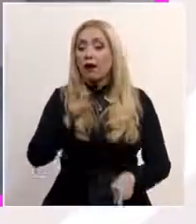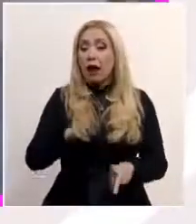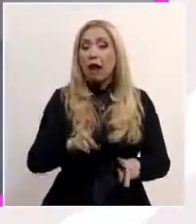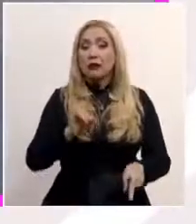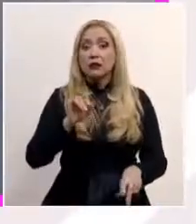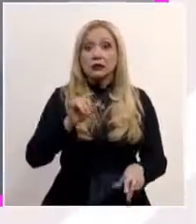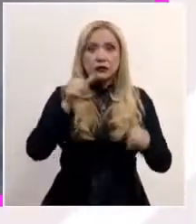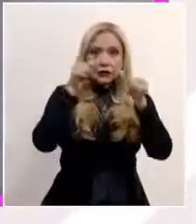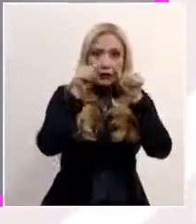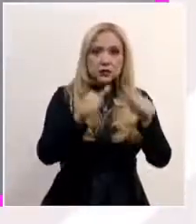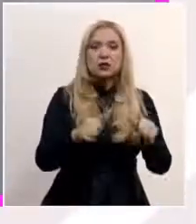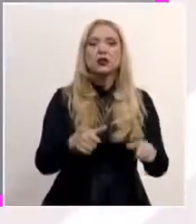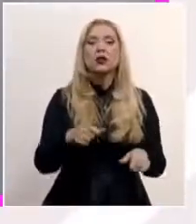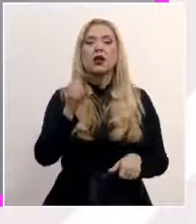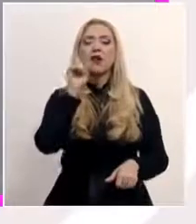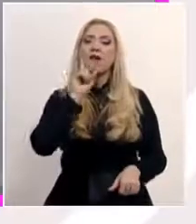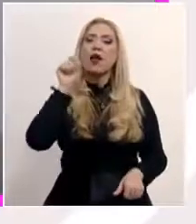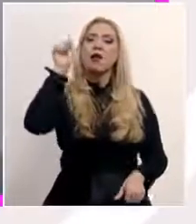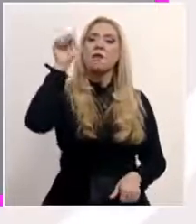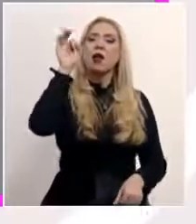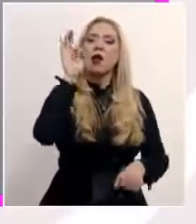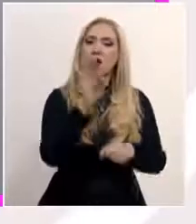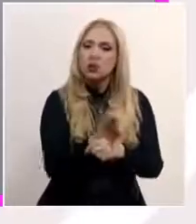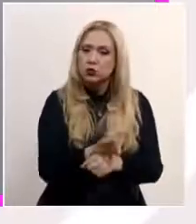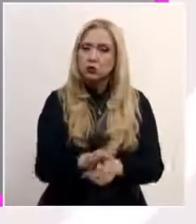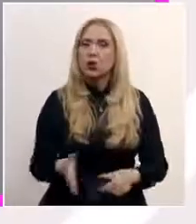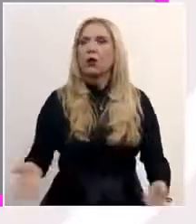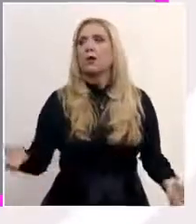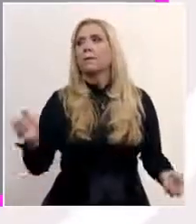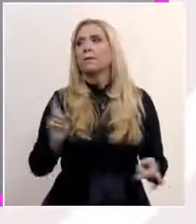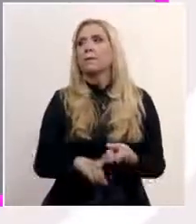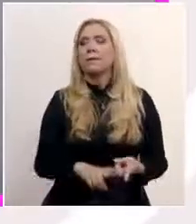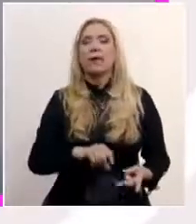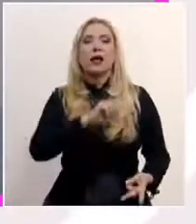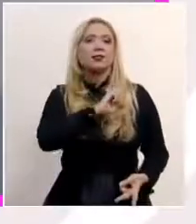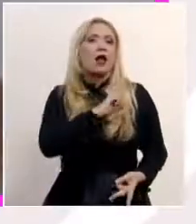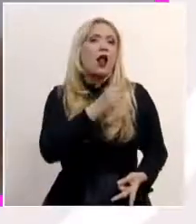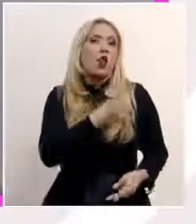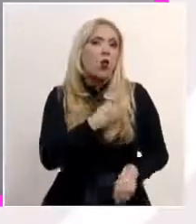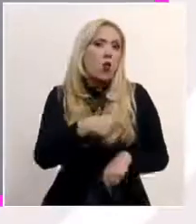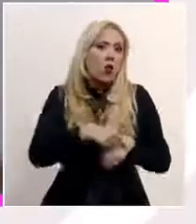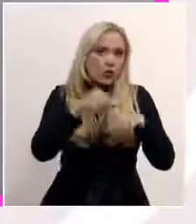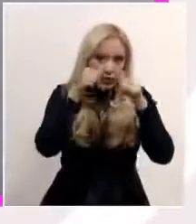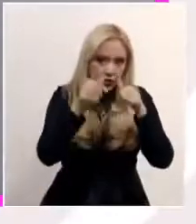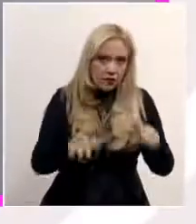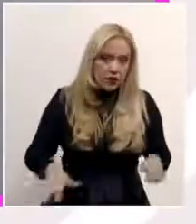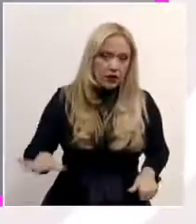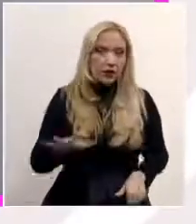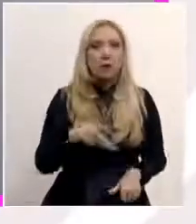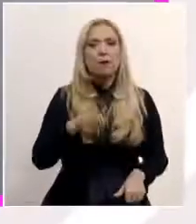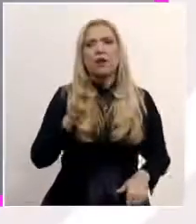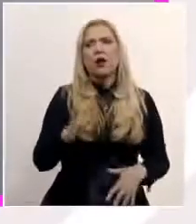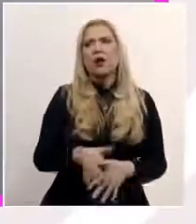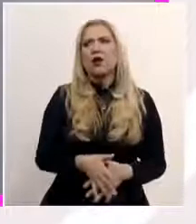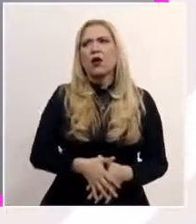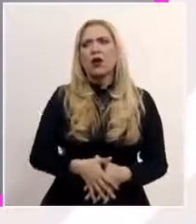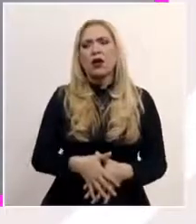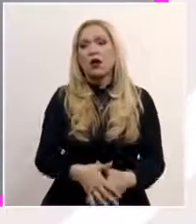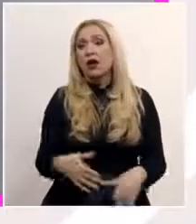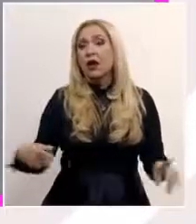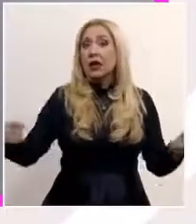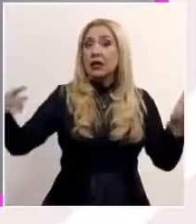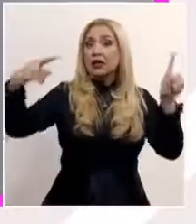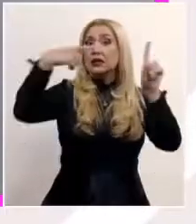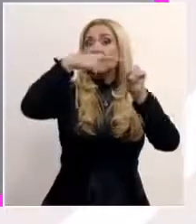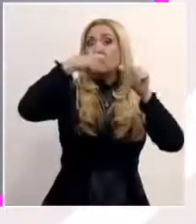aspectos como desde el feminismo, por ejemplo, o desde el tema de la salud pública, pero la maternidad en sí no es el eje todavía de